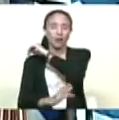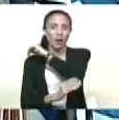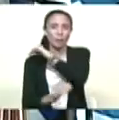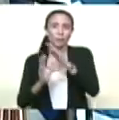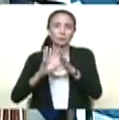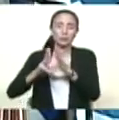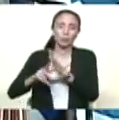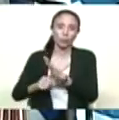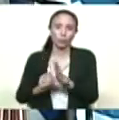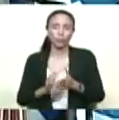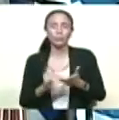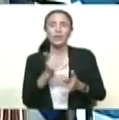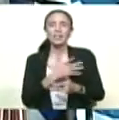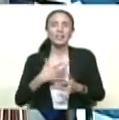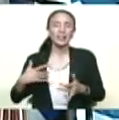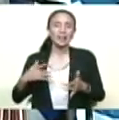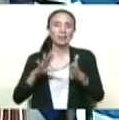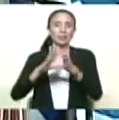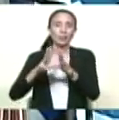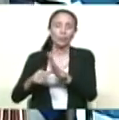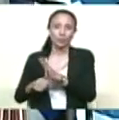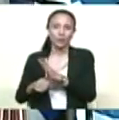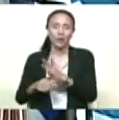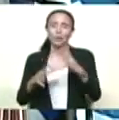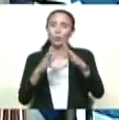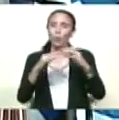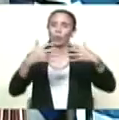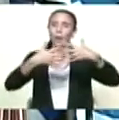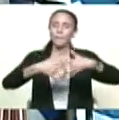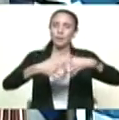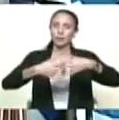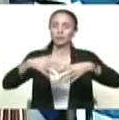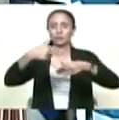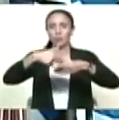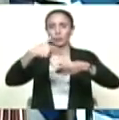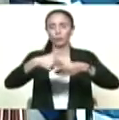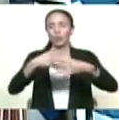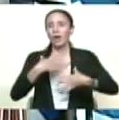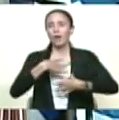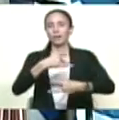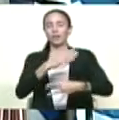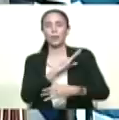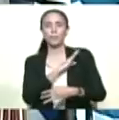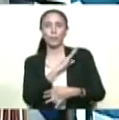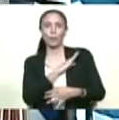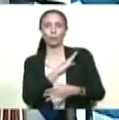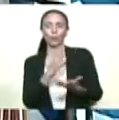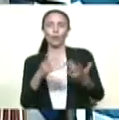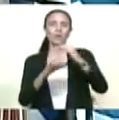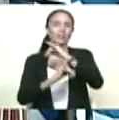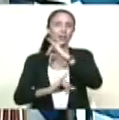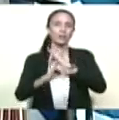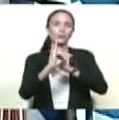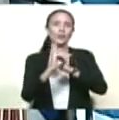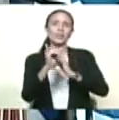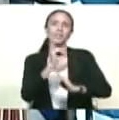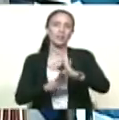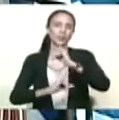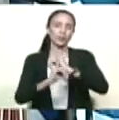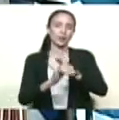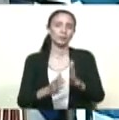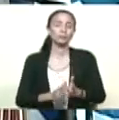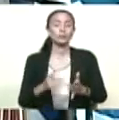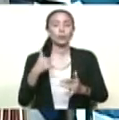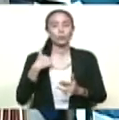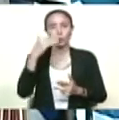querer impresionar a pedevesa para favorecer intereses transnacionales y capitales extranjeros yo estoy